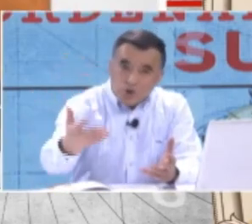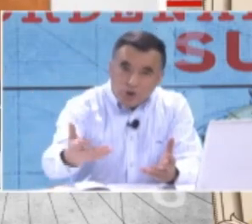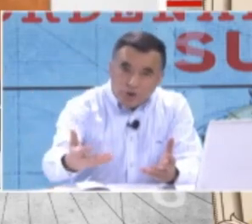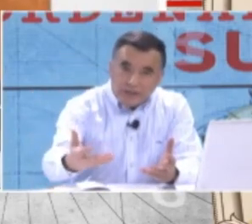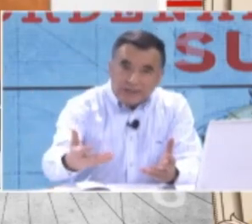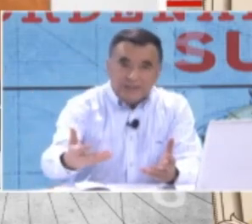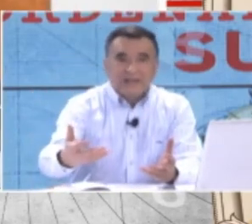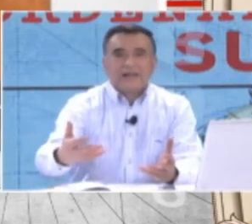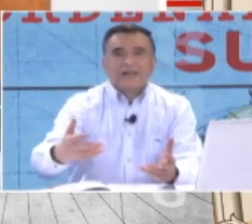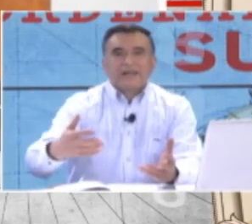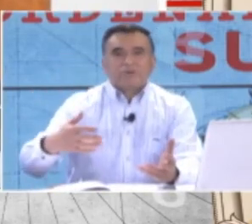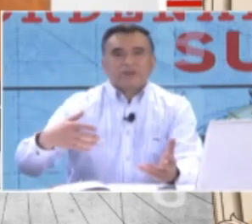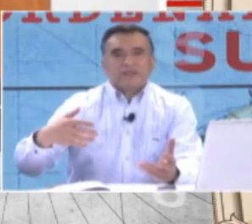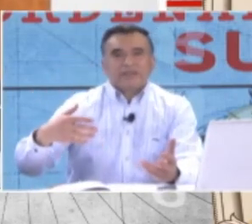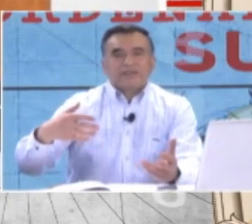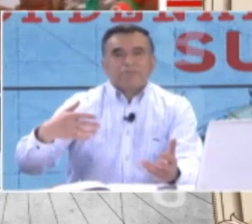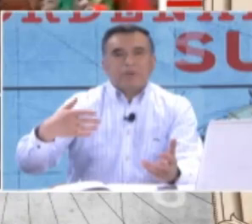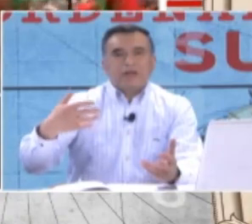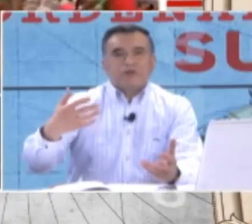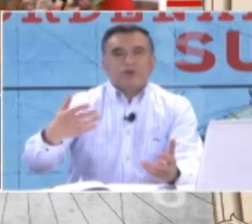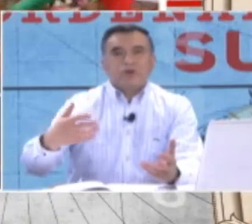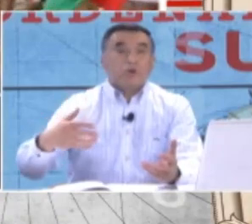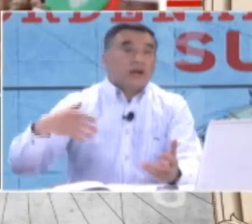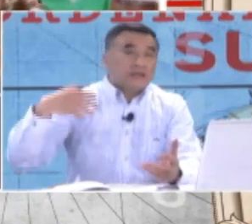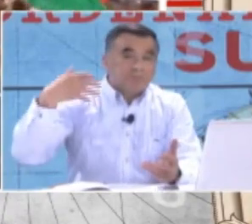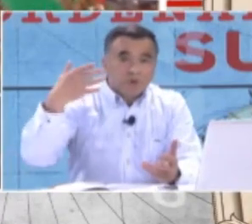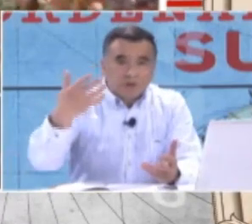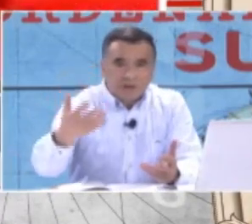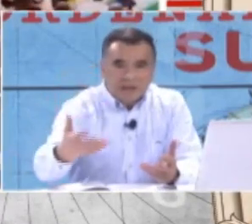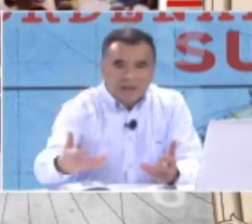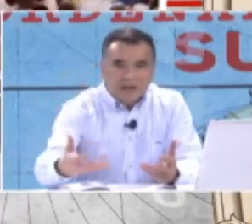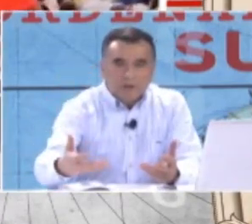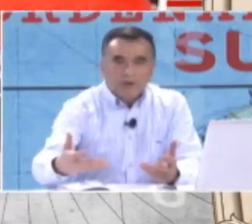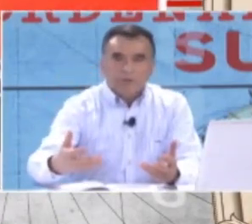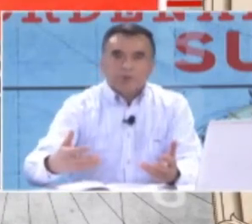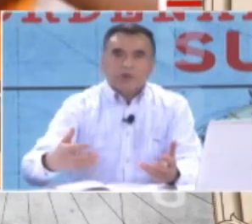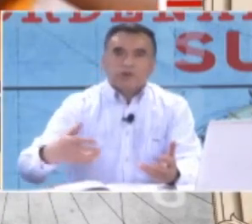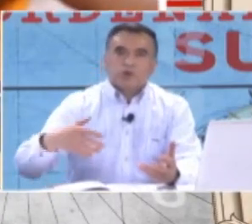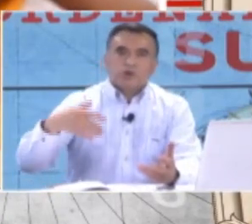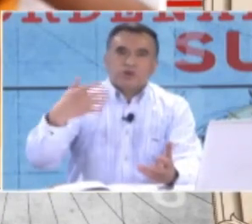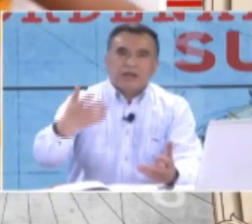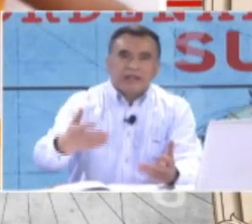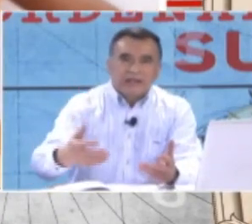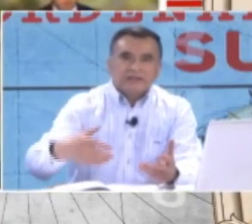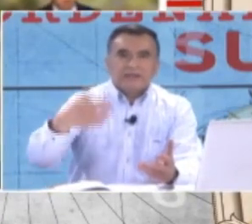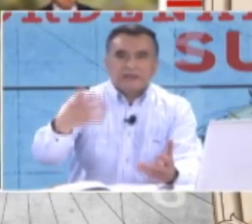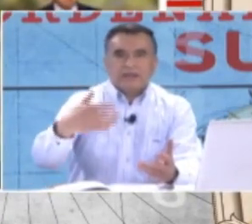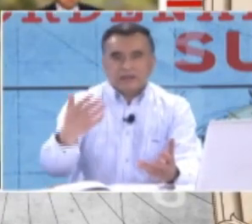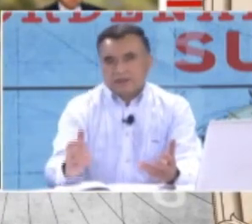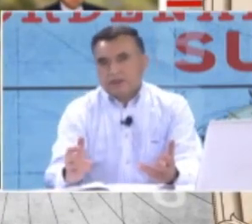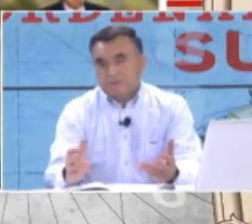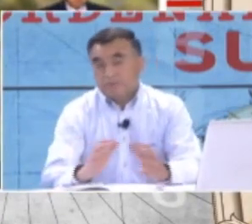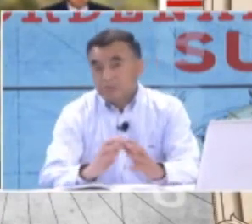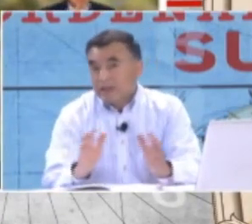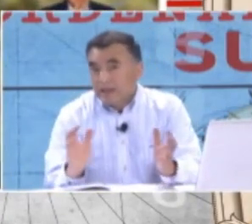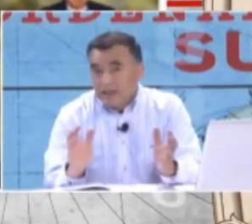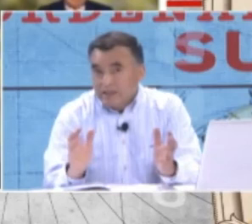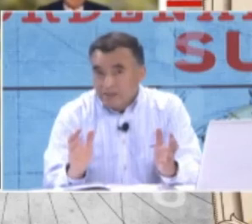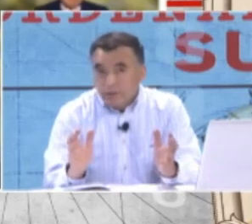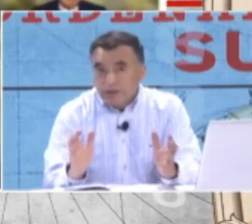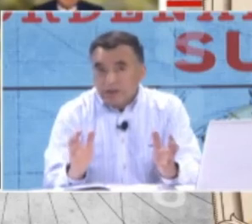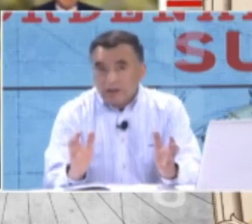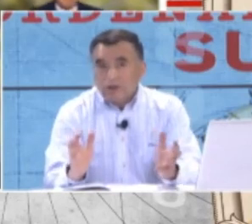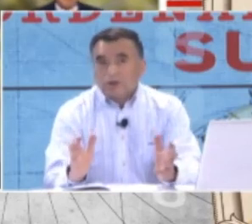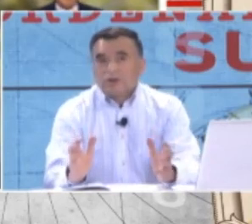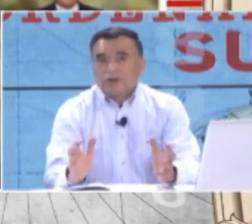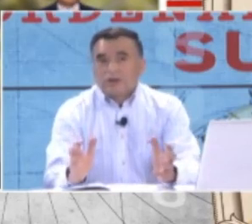color rojo que decía el presidente Petro, de cualquier posibilidad, de cualquier proyecto socialista, etcétera, etcétera. El